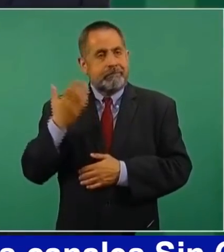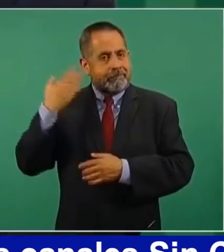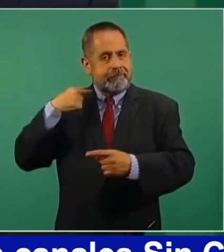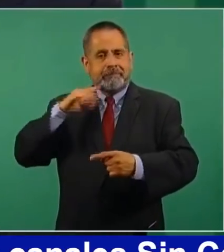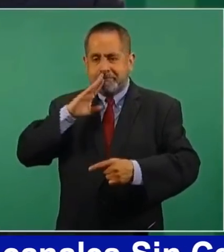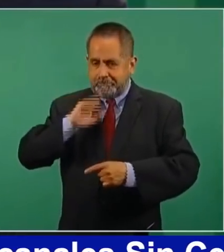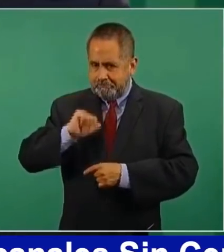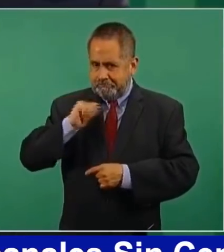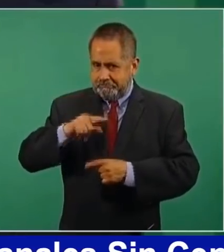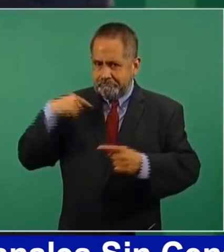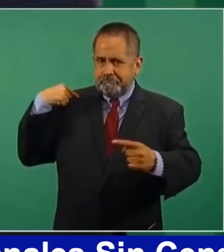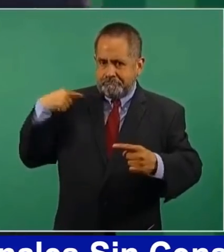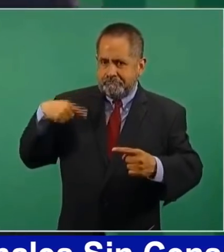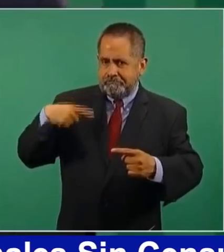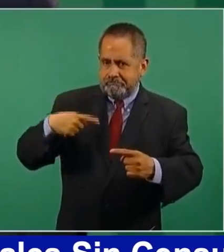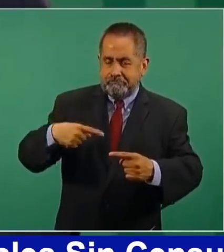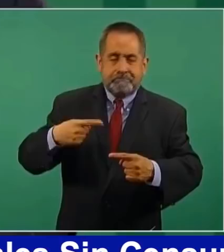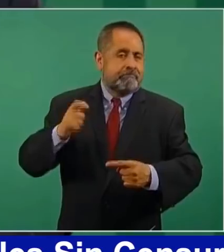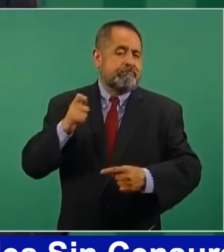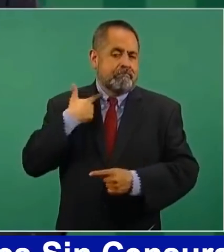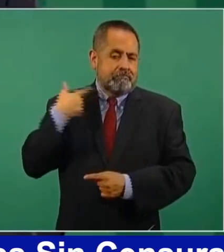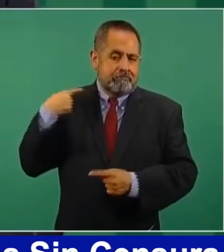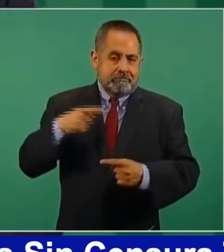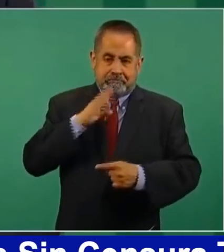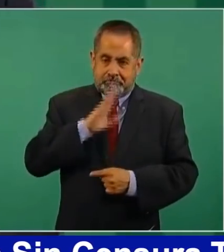solo a la pandemia.